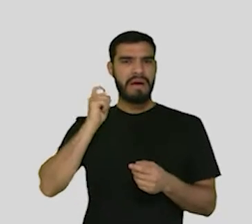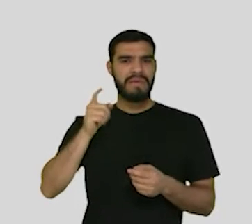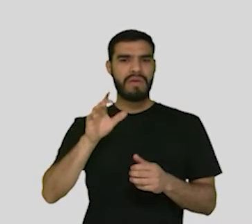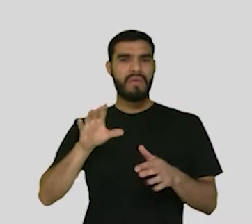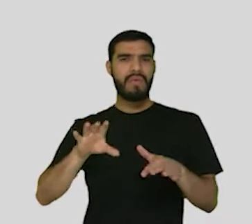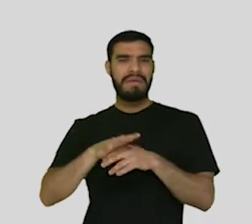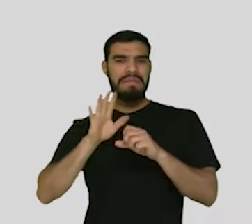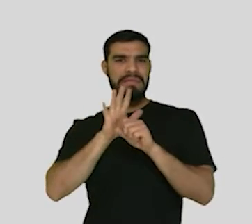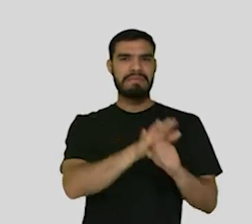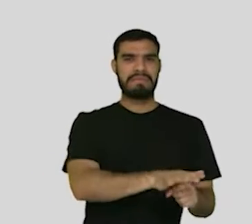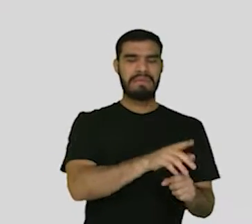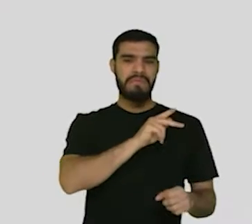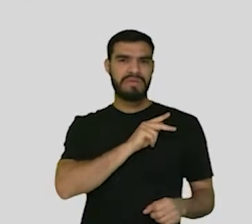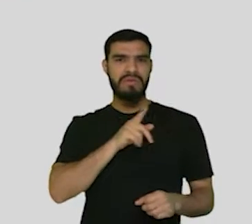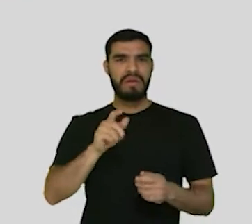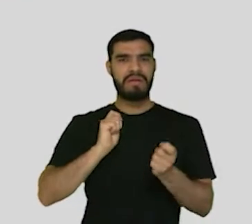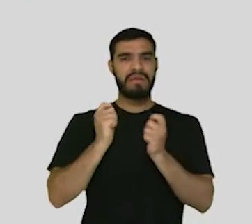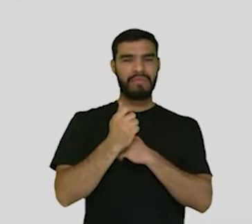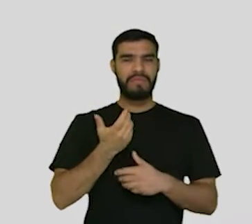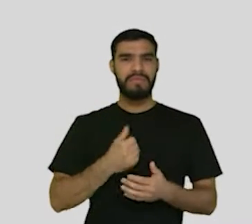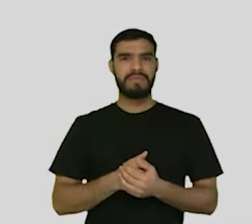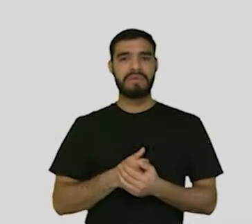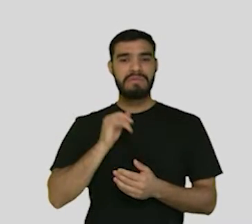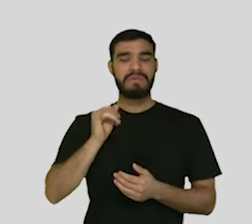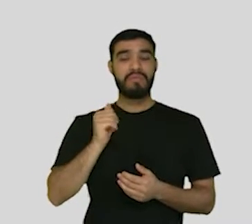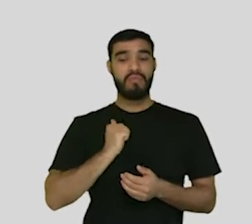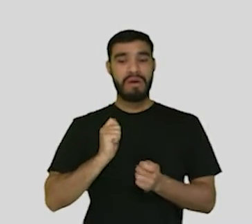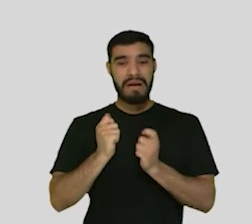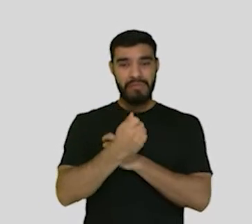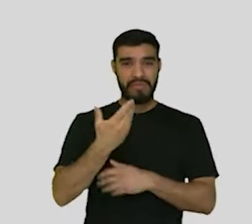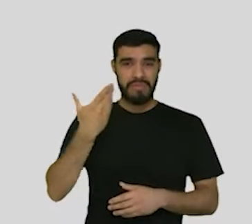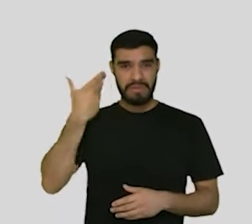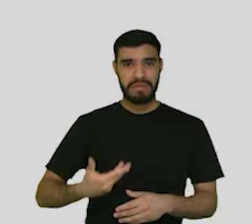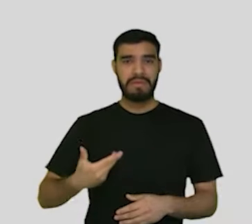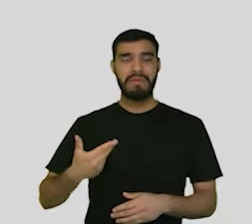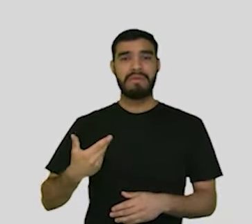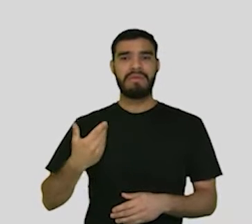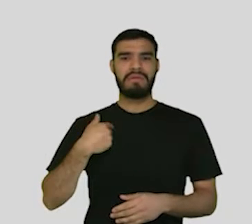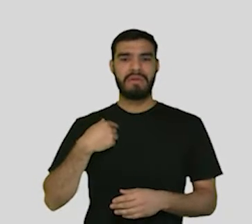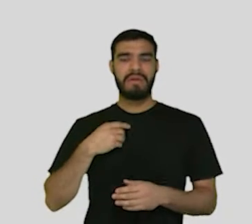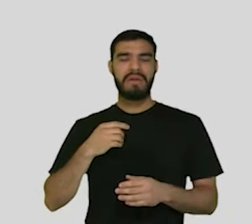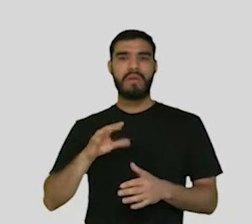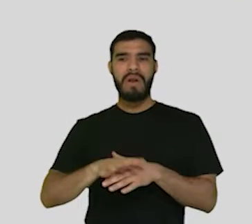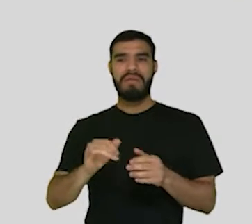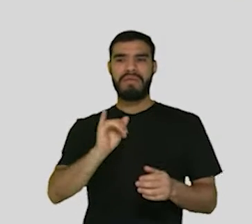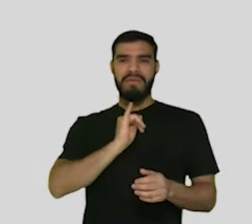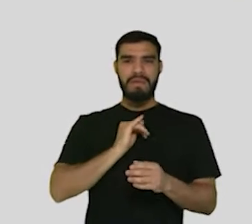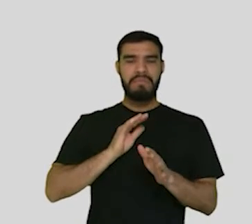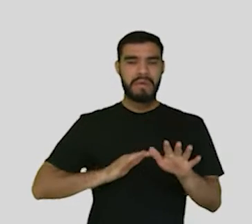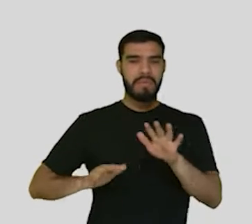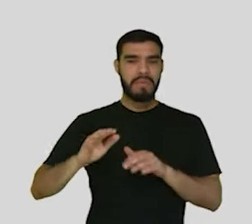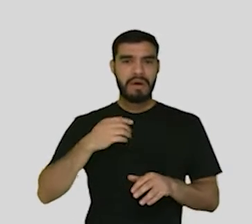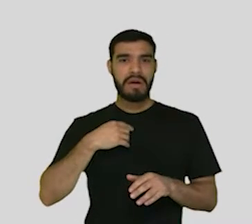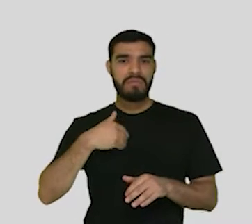la exclusión de las personas. UPPB oñemboquea yepa. Añate jape, pepinta cuña trans,